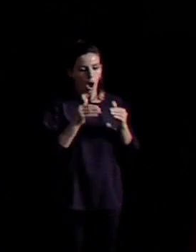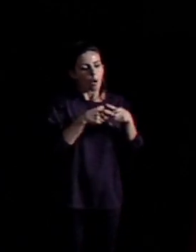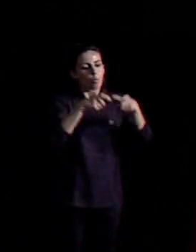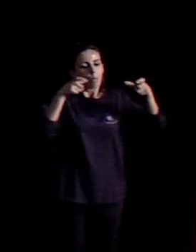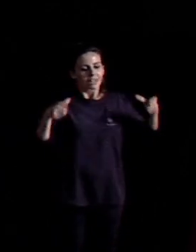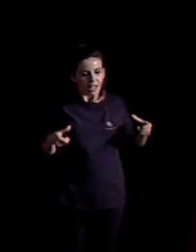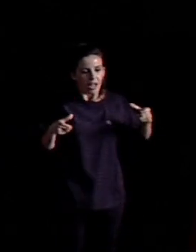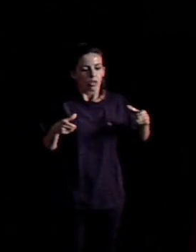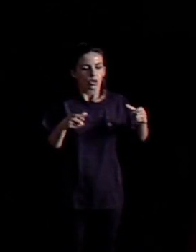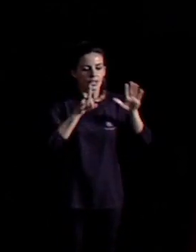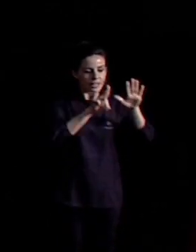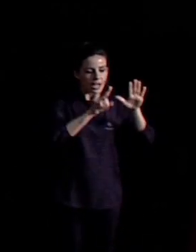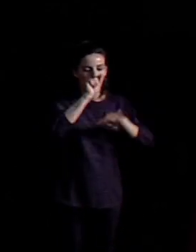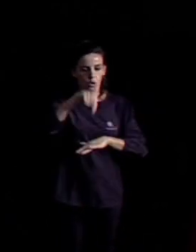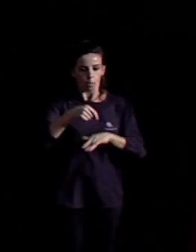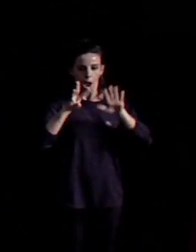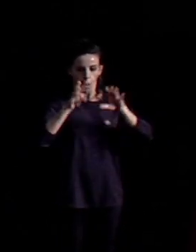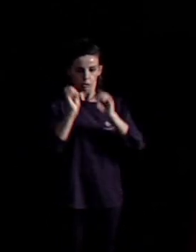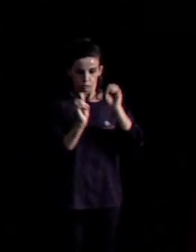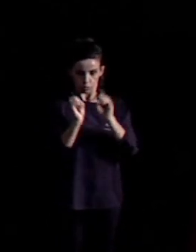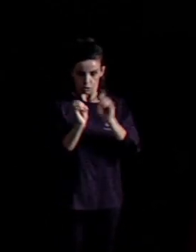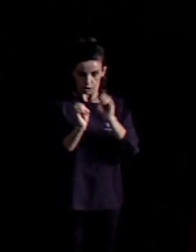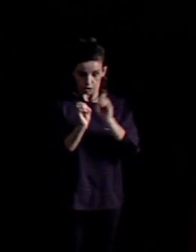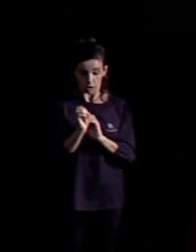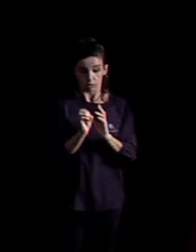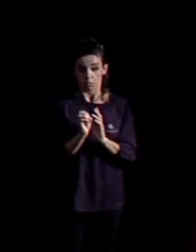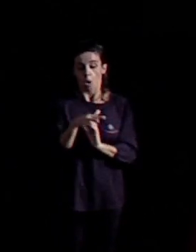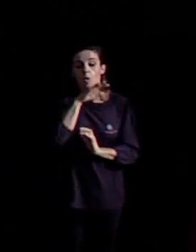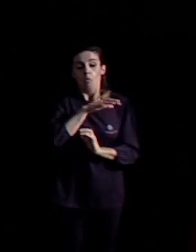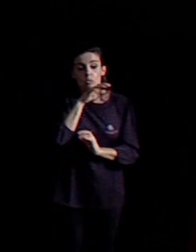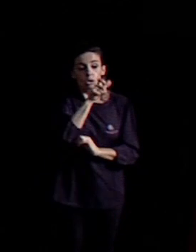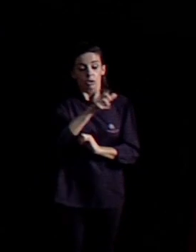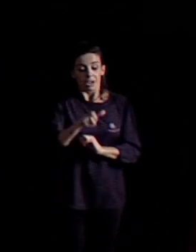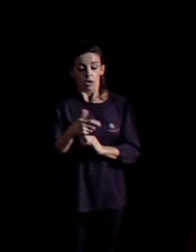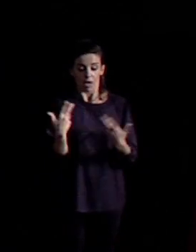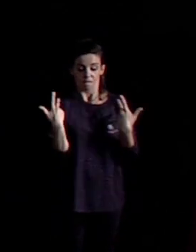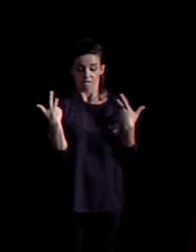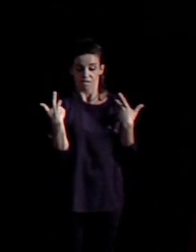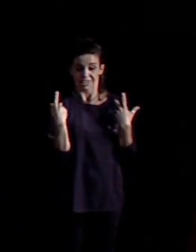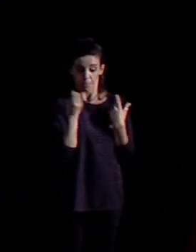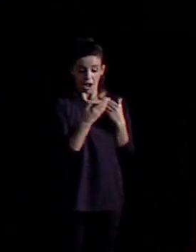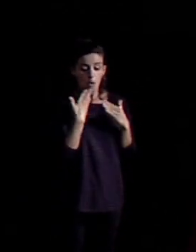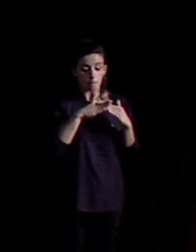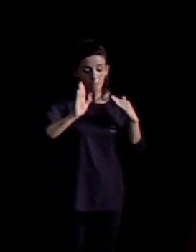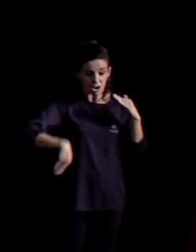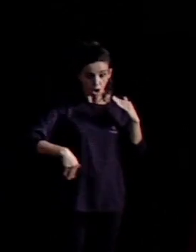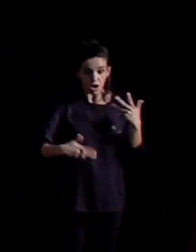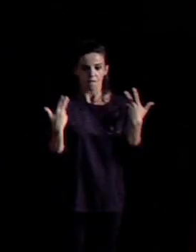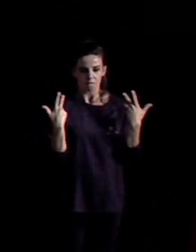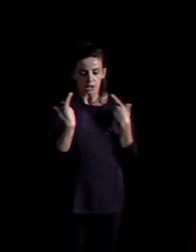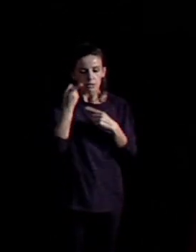6,8%. Curiosamente, las víctimas, los menores como víctimas, también aumentan un